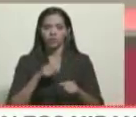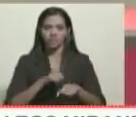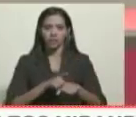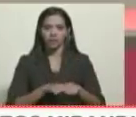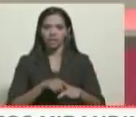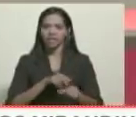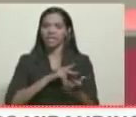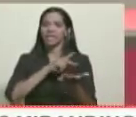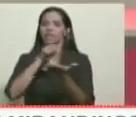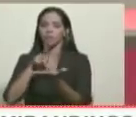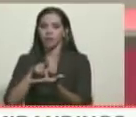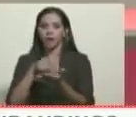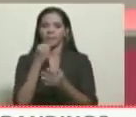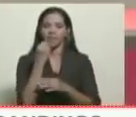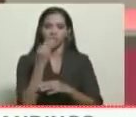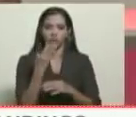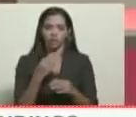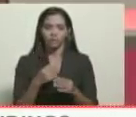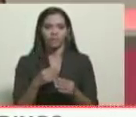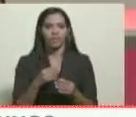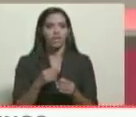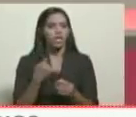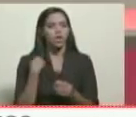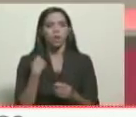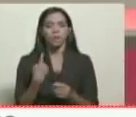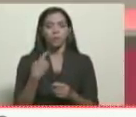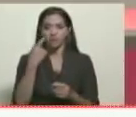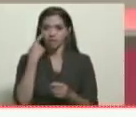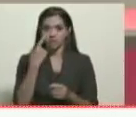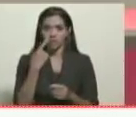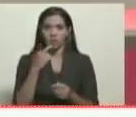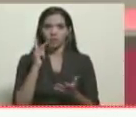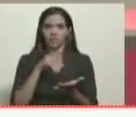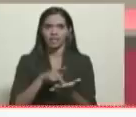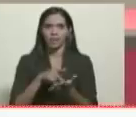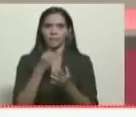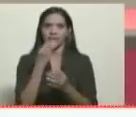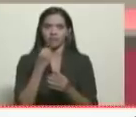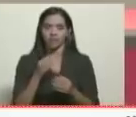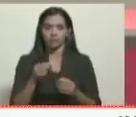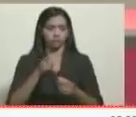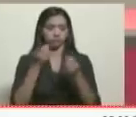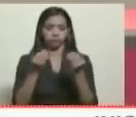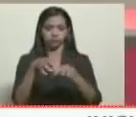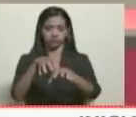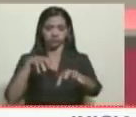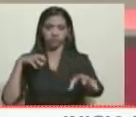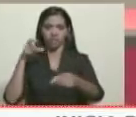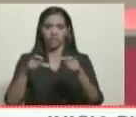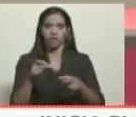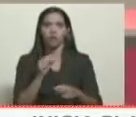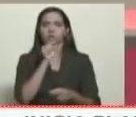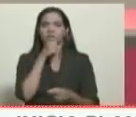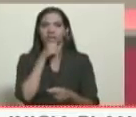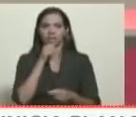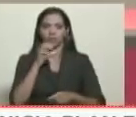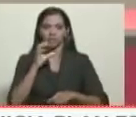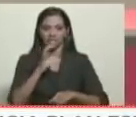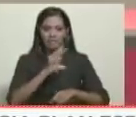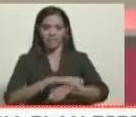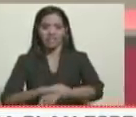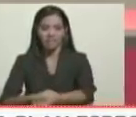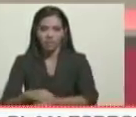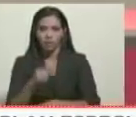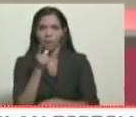Miraflores. Y lo primero que vi cuando llegué a Miraflores, además del gentío, fue un viejito que me agarró y me hizo una pregunta que yo